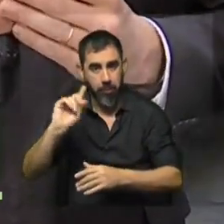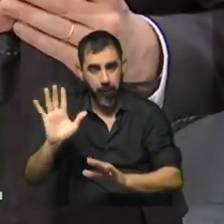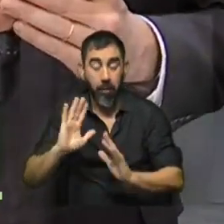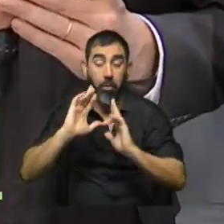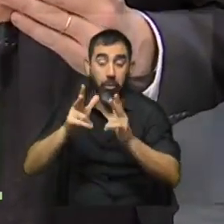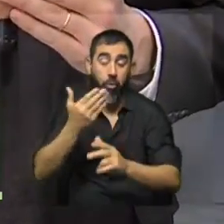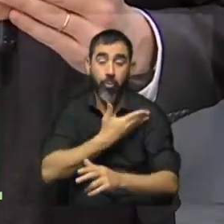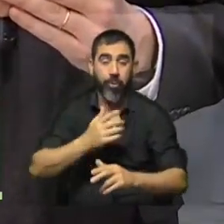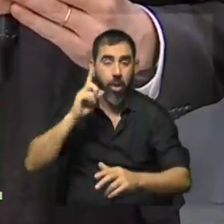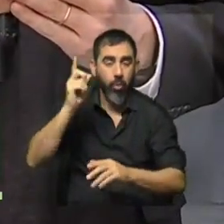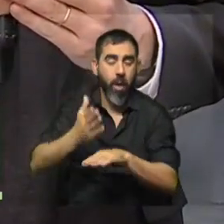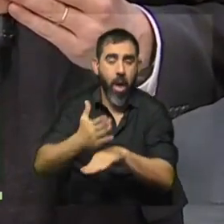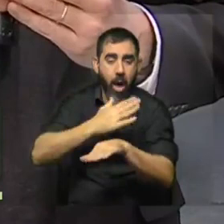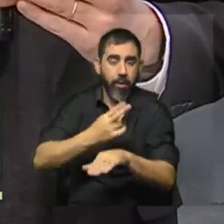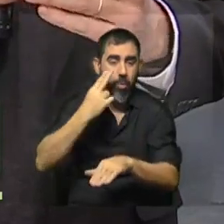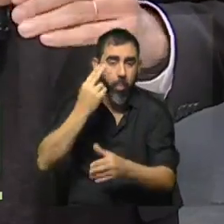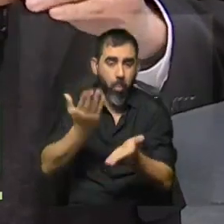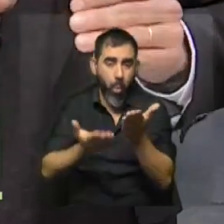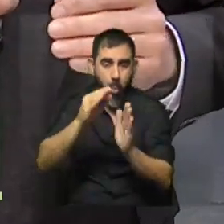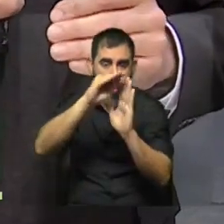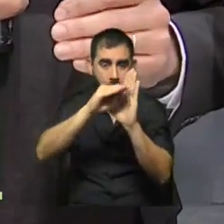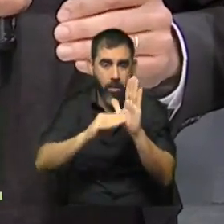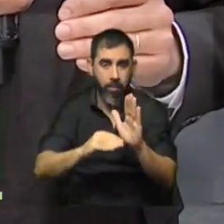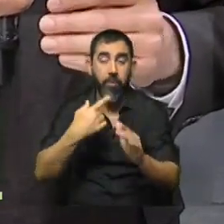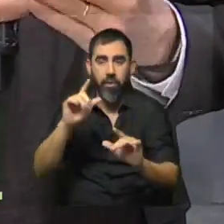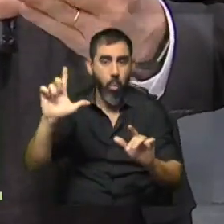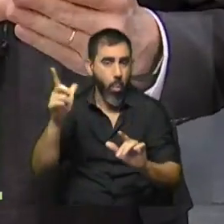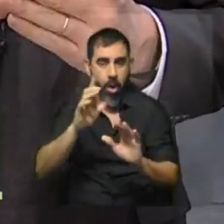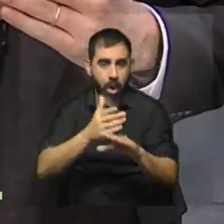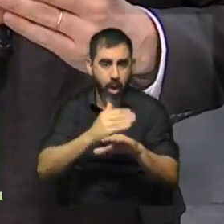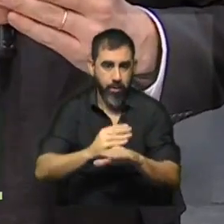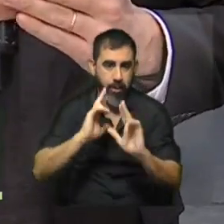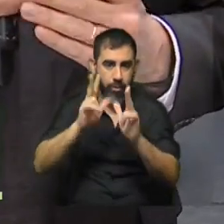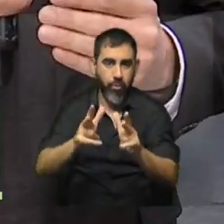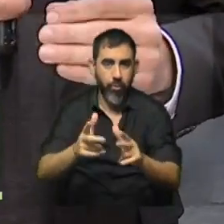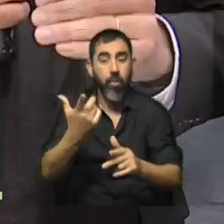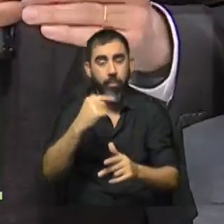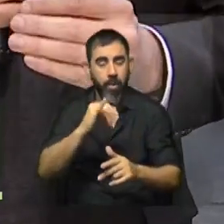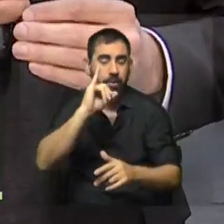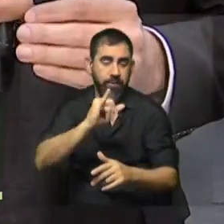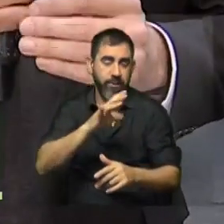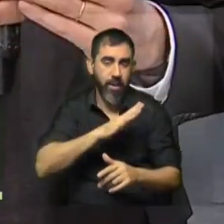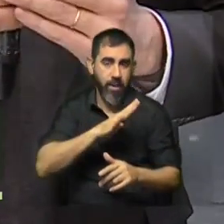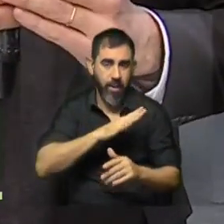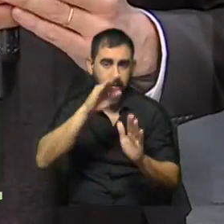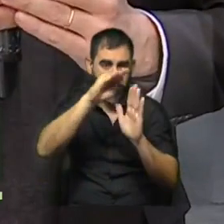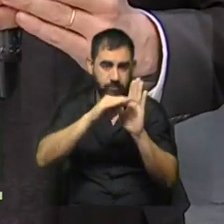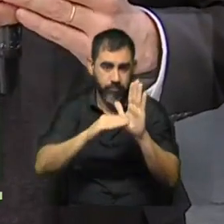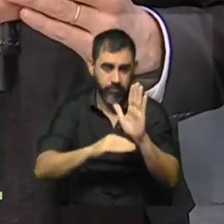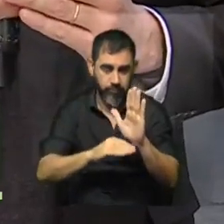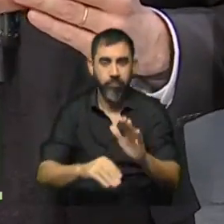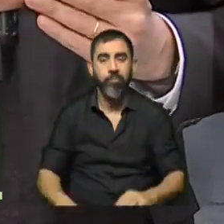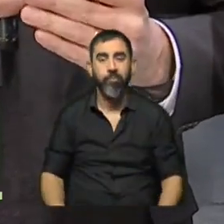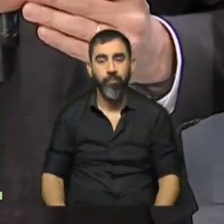el presidente, los antecedentes que tenía esta persona que no tenía antecedentes penales. Como veíamos en los tapes anteriores, Astesiano sí tiene un